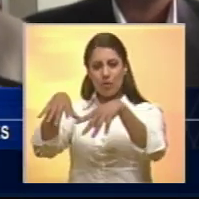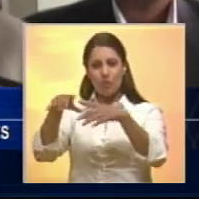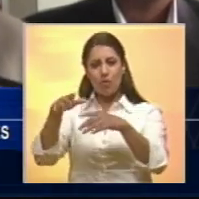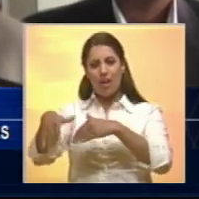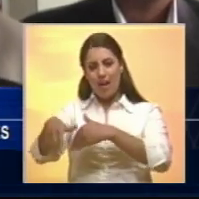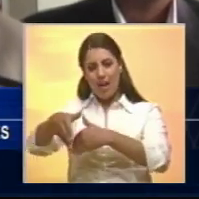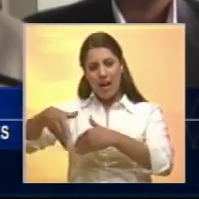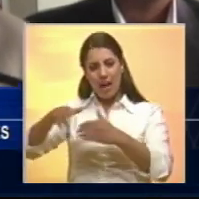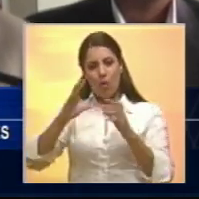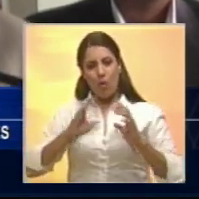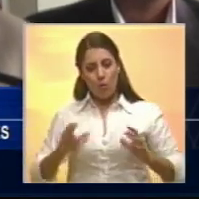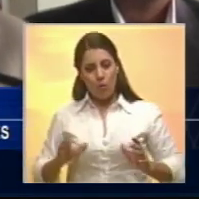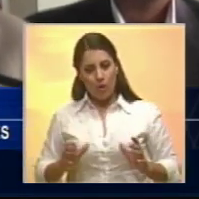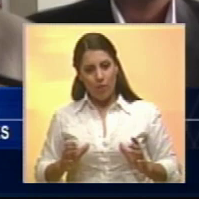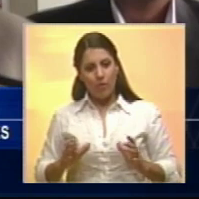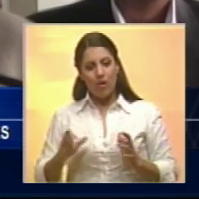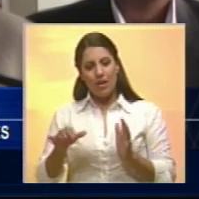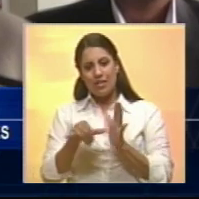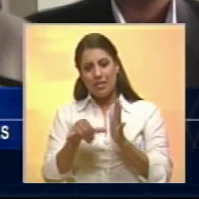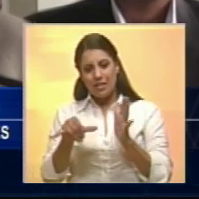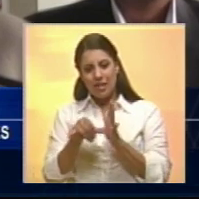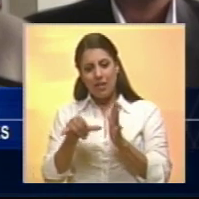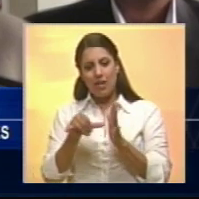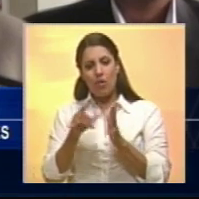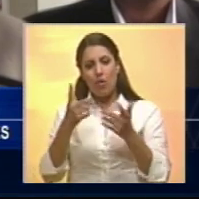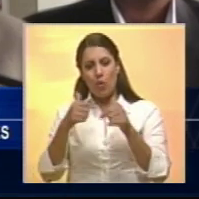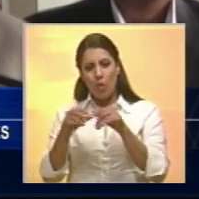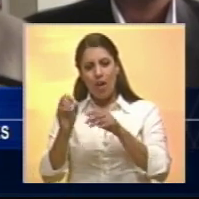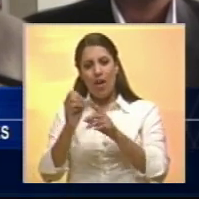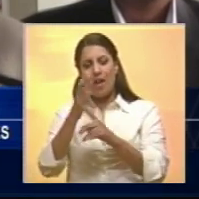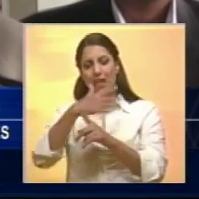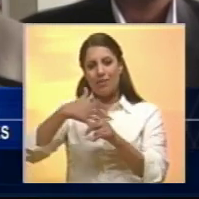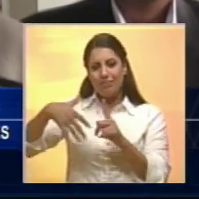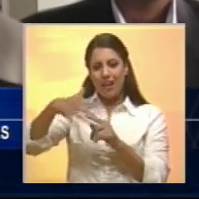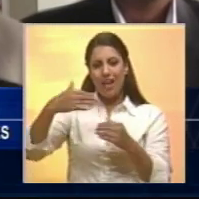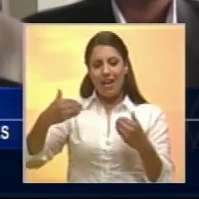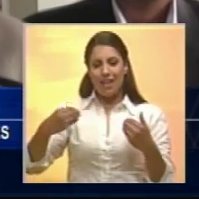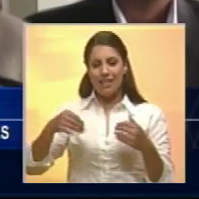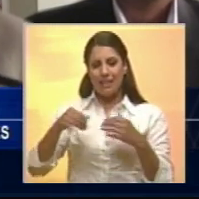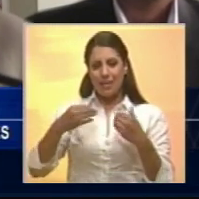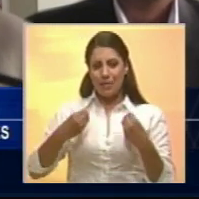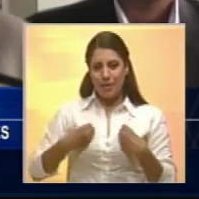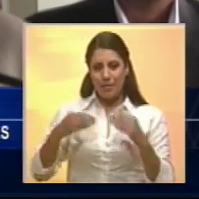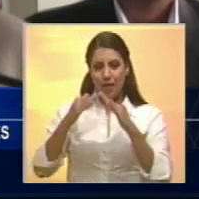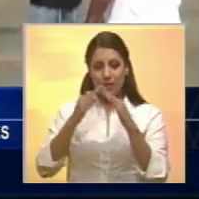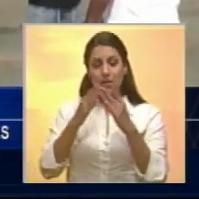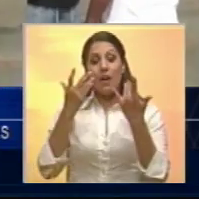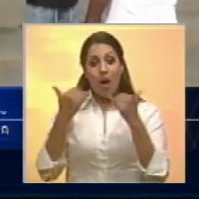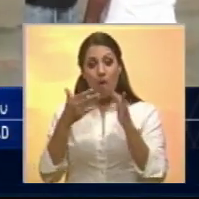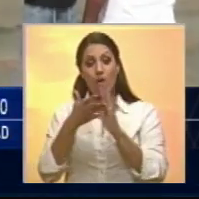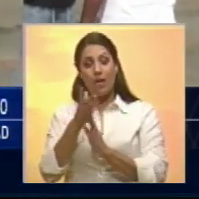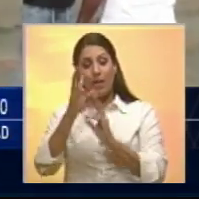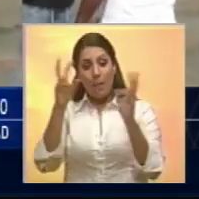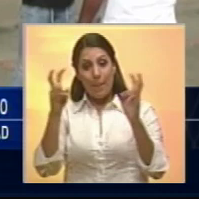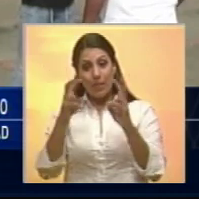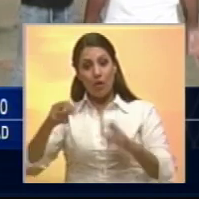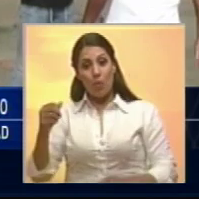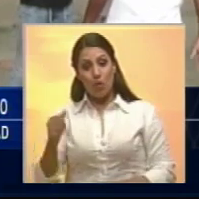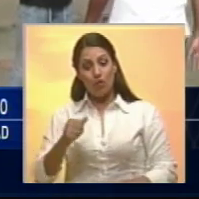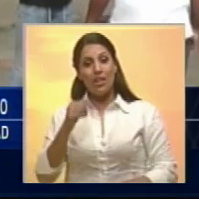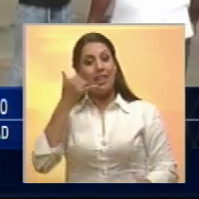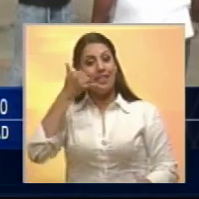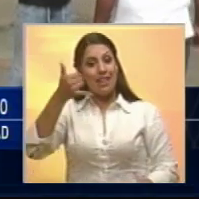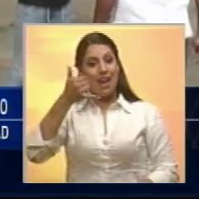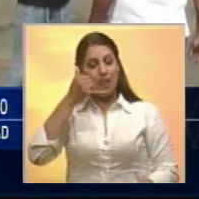abandonado el cuerpo adyacente al complejo habitacional de donde fue abordado. Durante la investigación policial se ubicó el